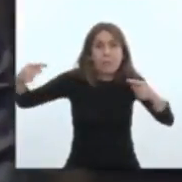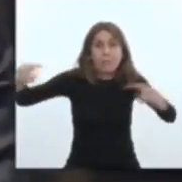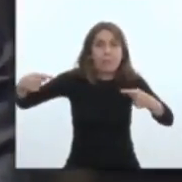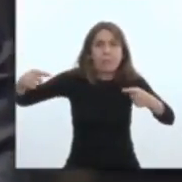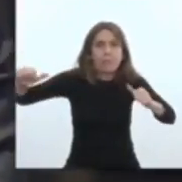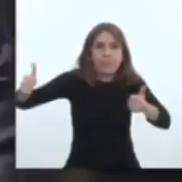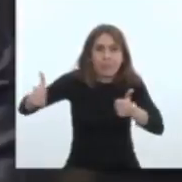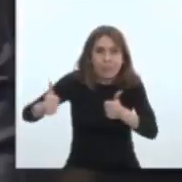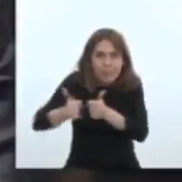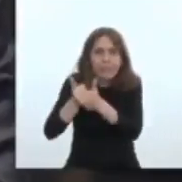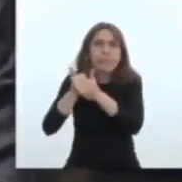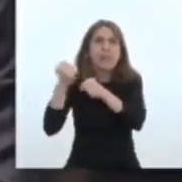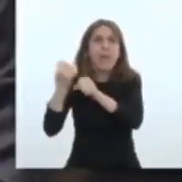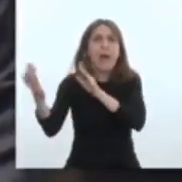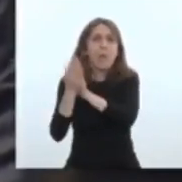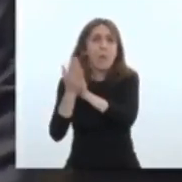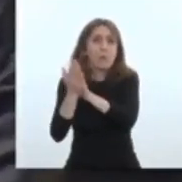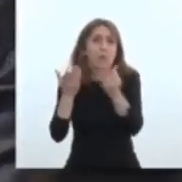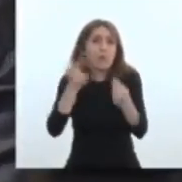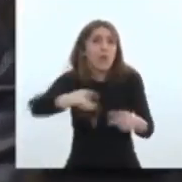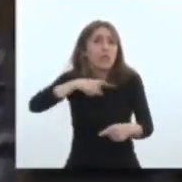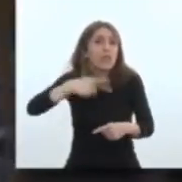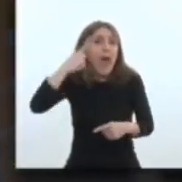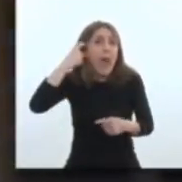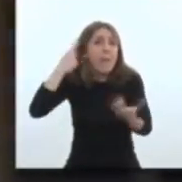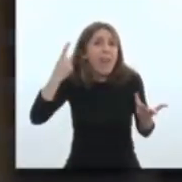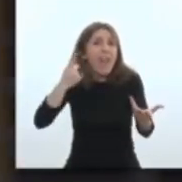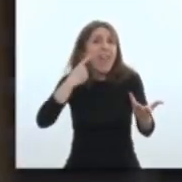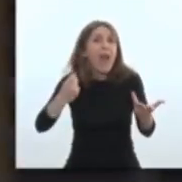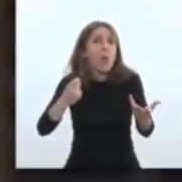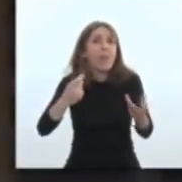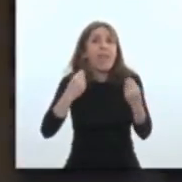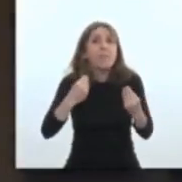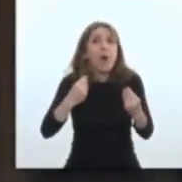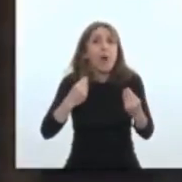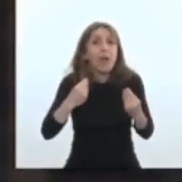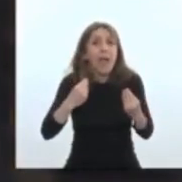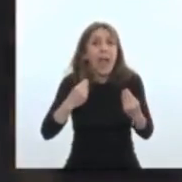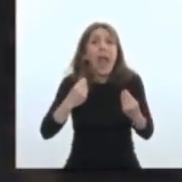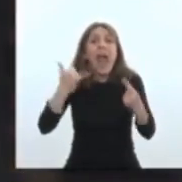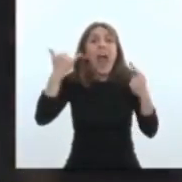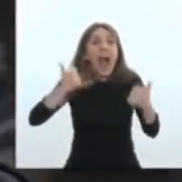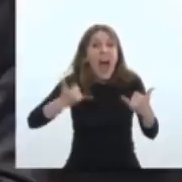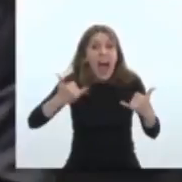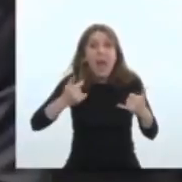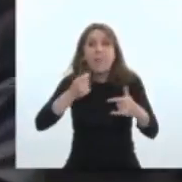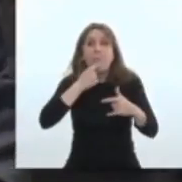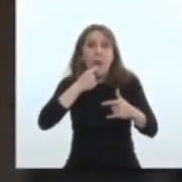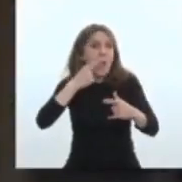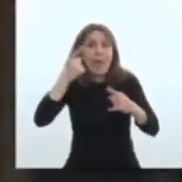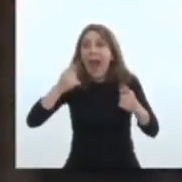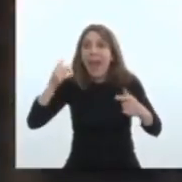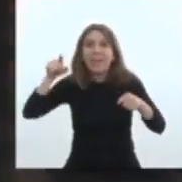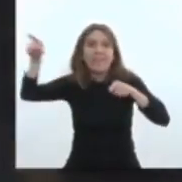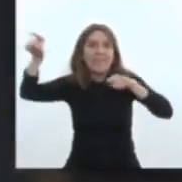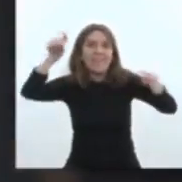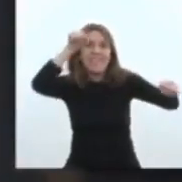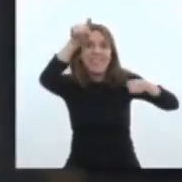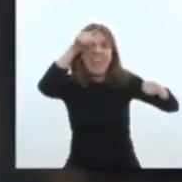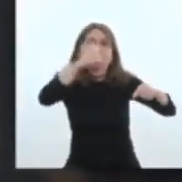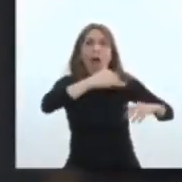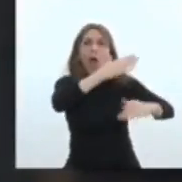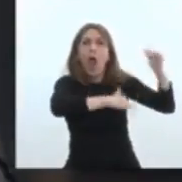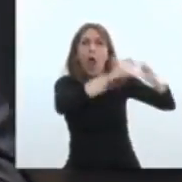que nos demos cuenta porque detrás de cada esa de cada obra inconclusa en cada casa